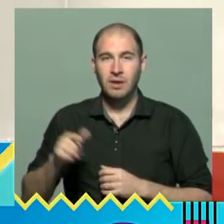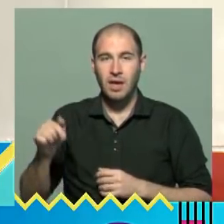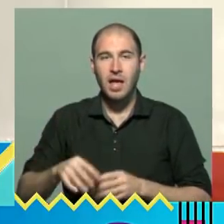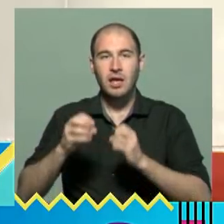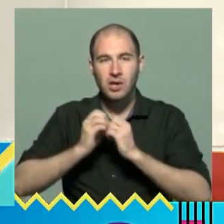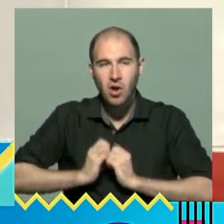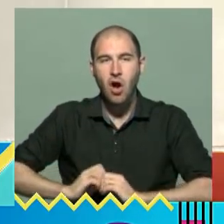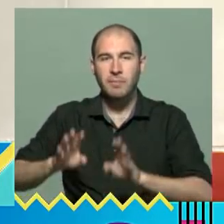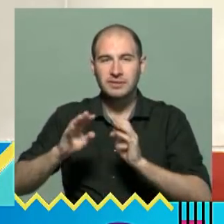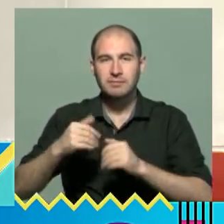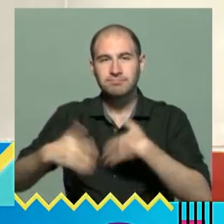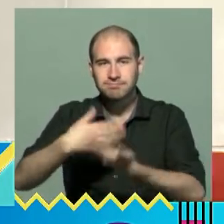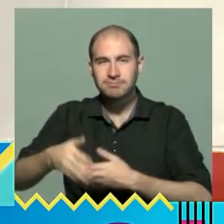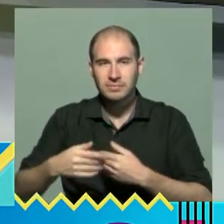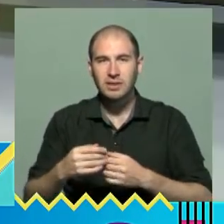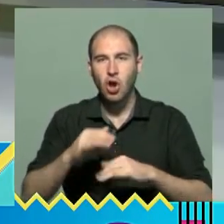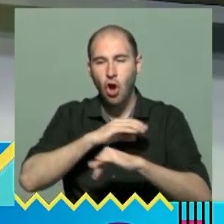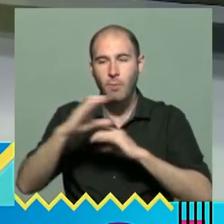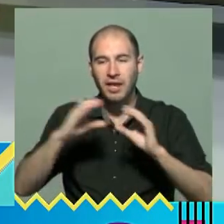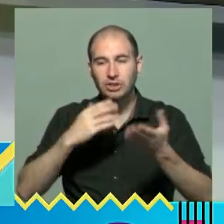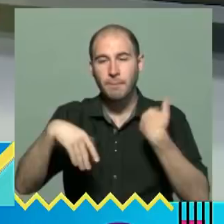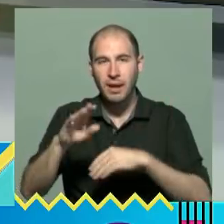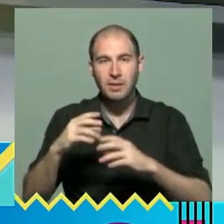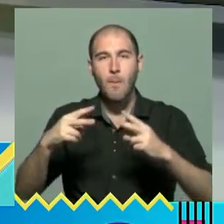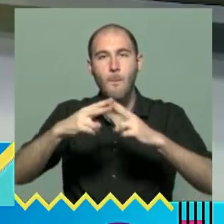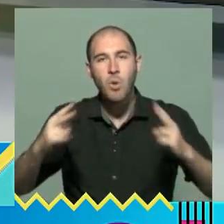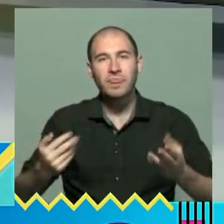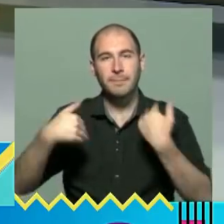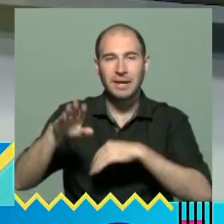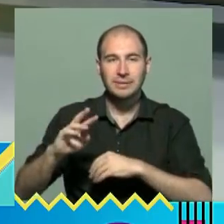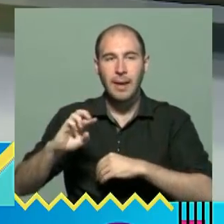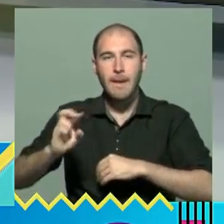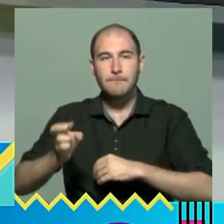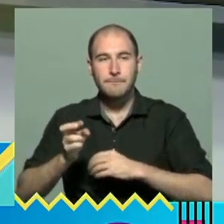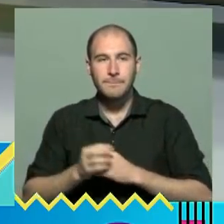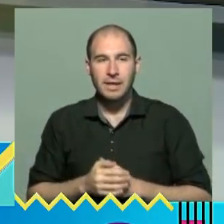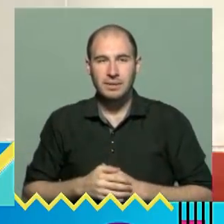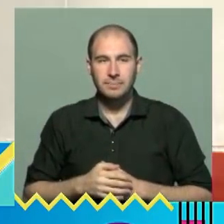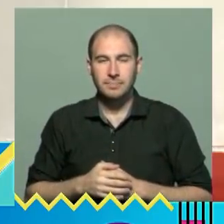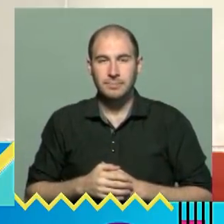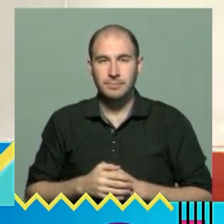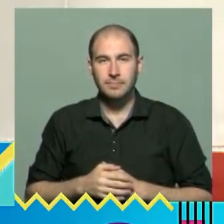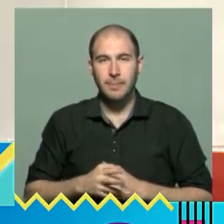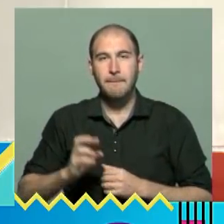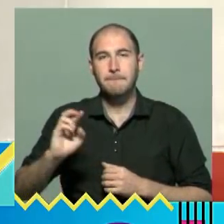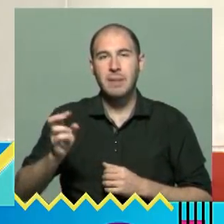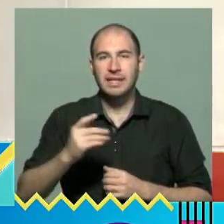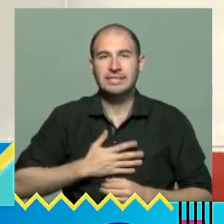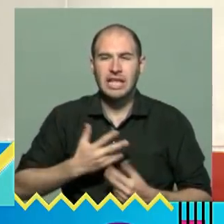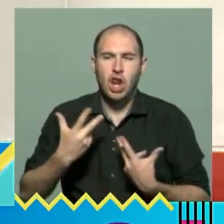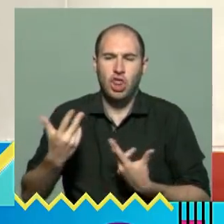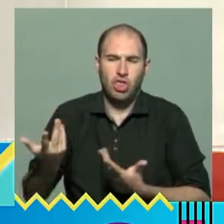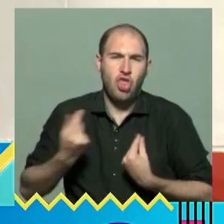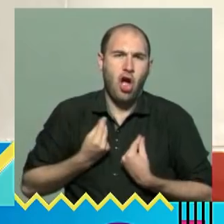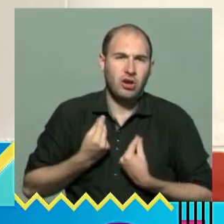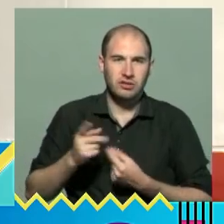empezar a generar mucho más comunicación, mucho más puente y que los padres no, digamos, no sientan un